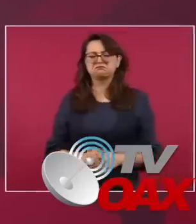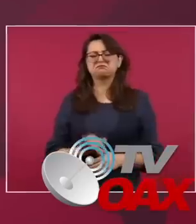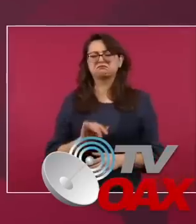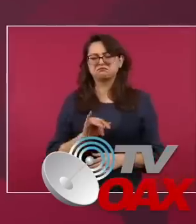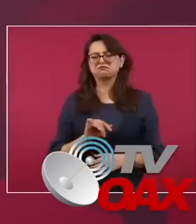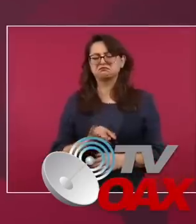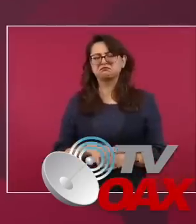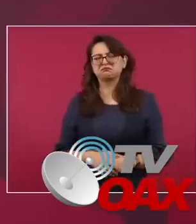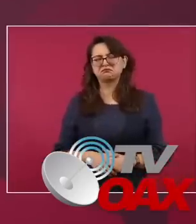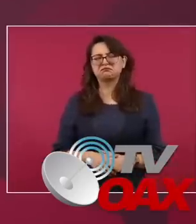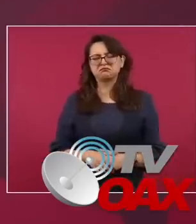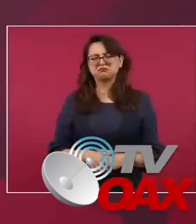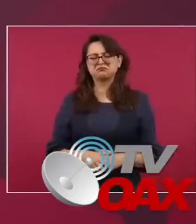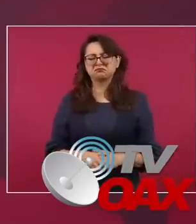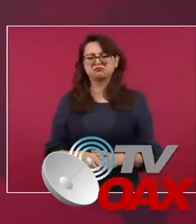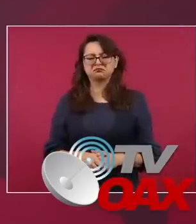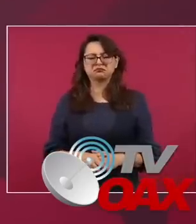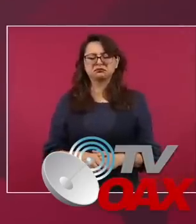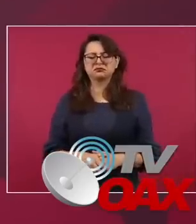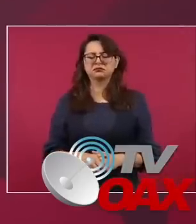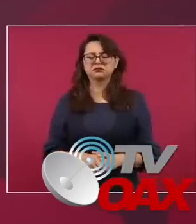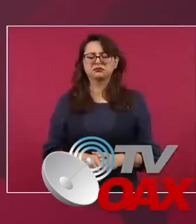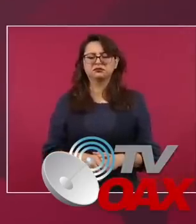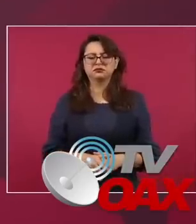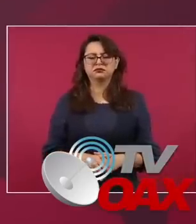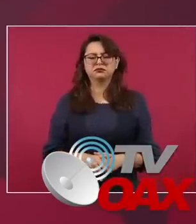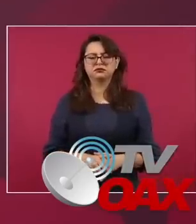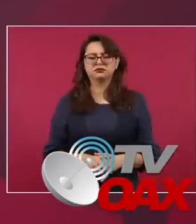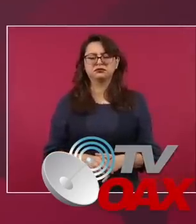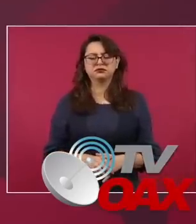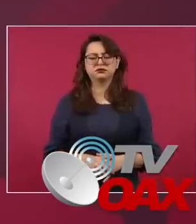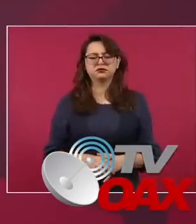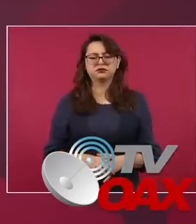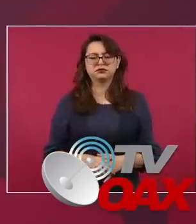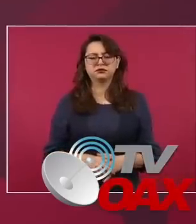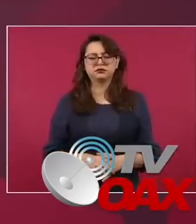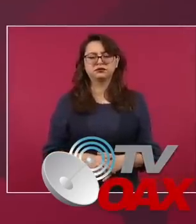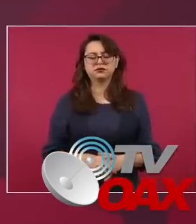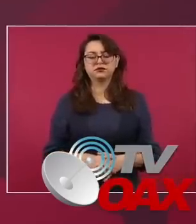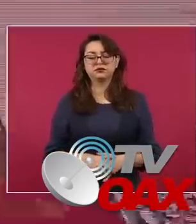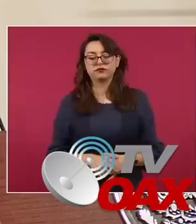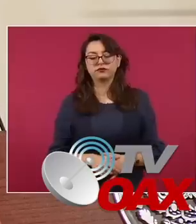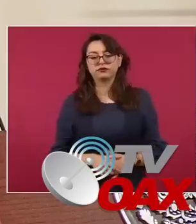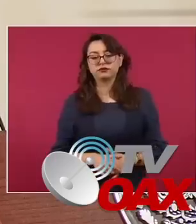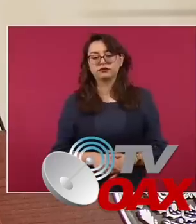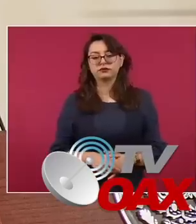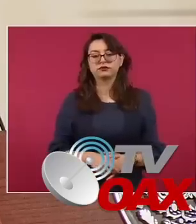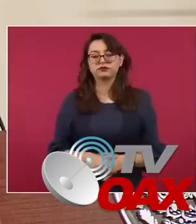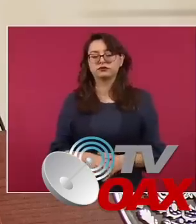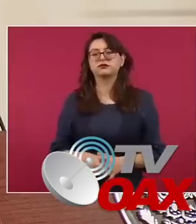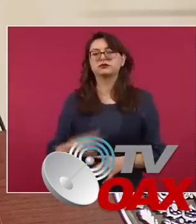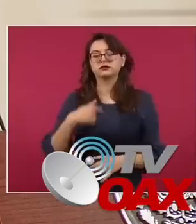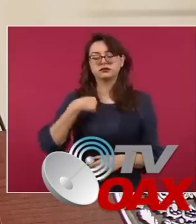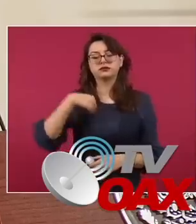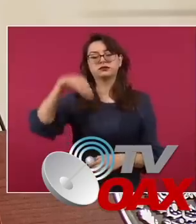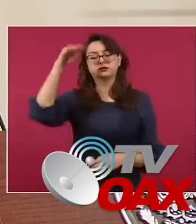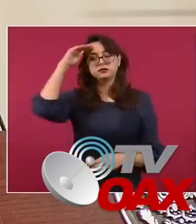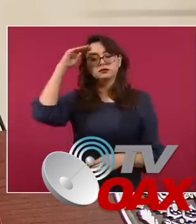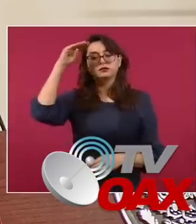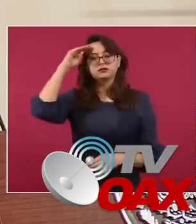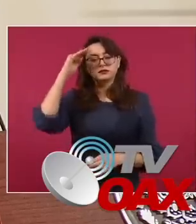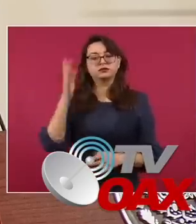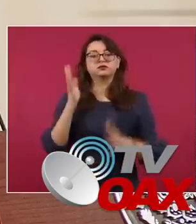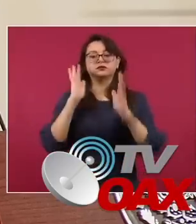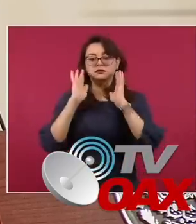Y estamos pensando incluso ya empezar a hacer una pruebas. Supervisión. Pruebas de supervisión, sí.